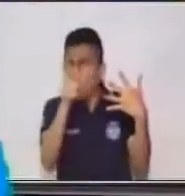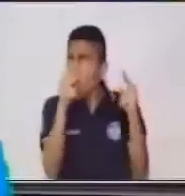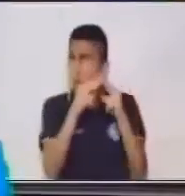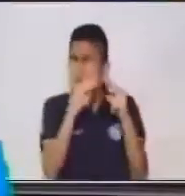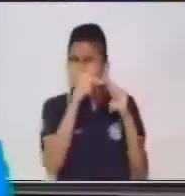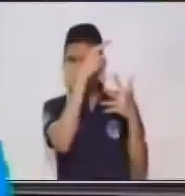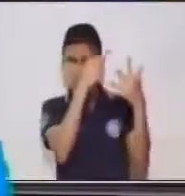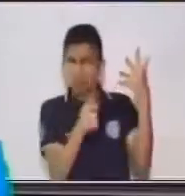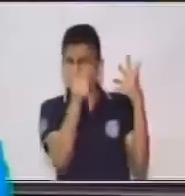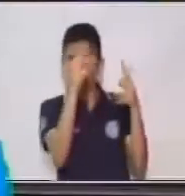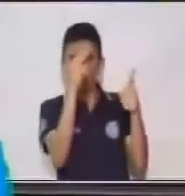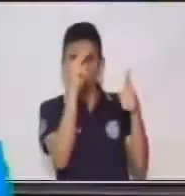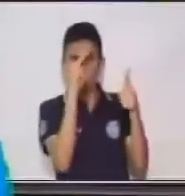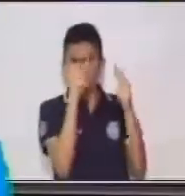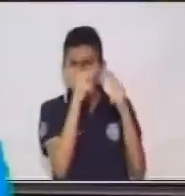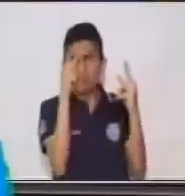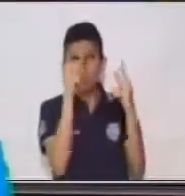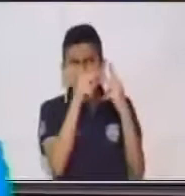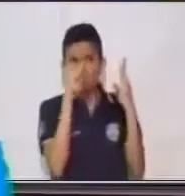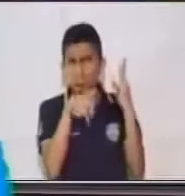yo?